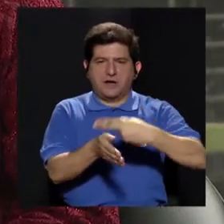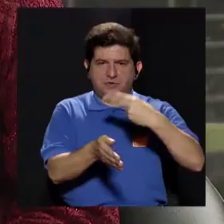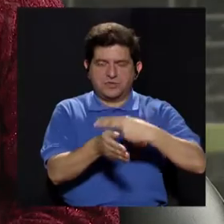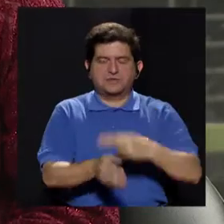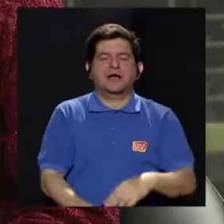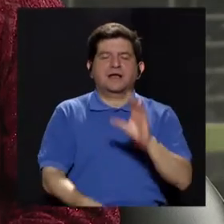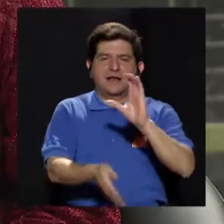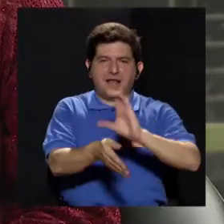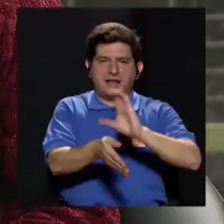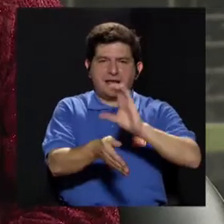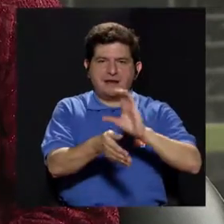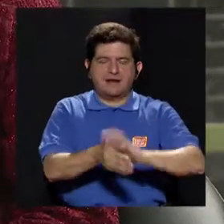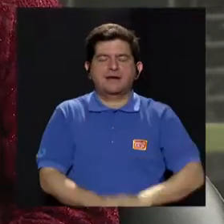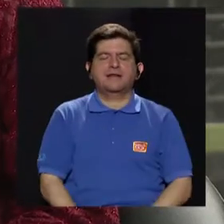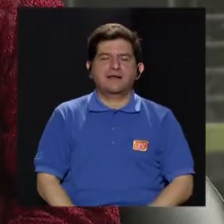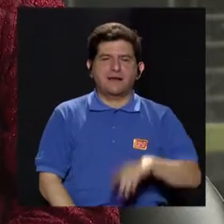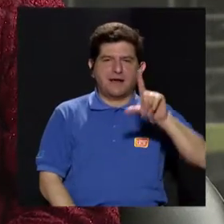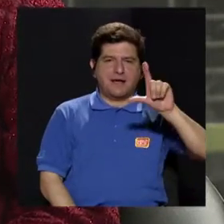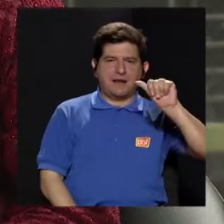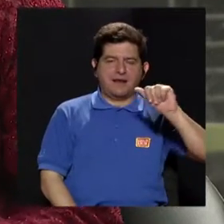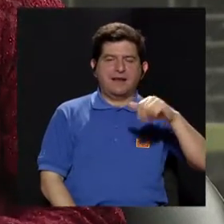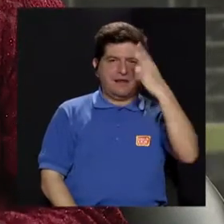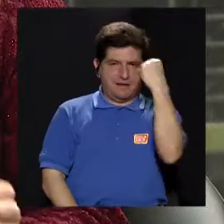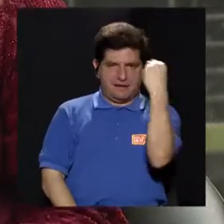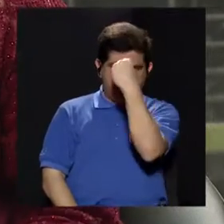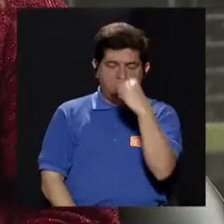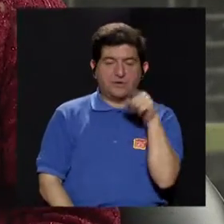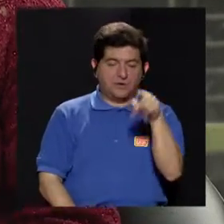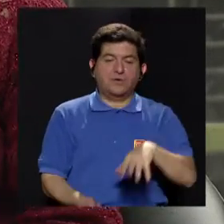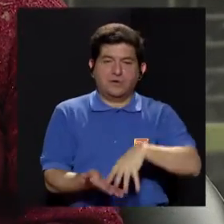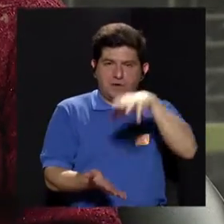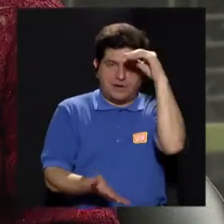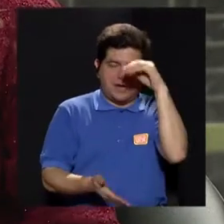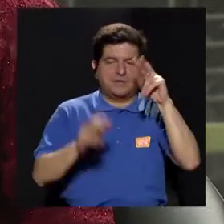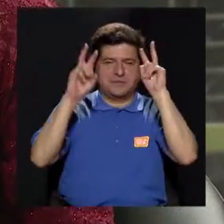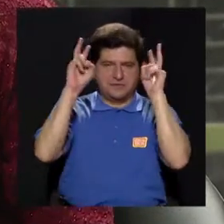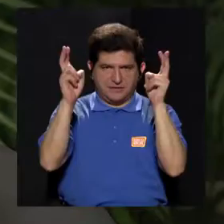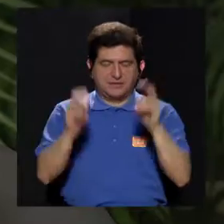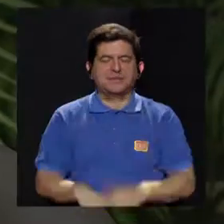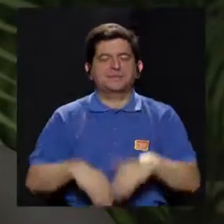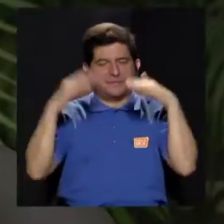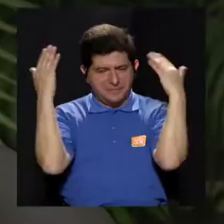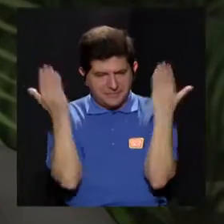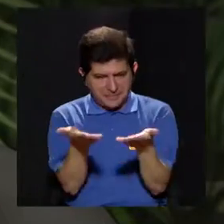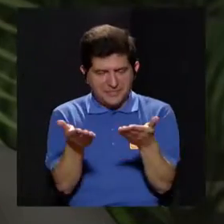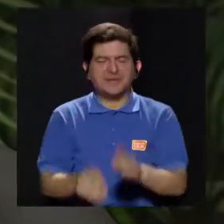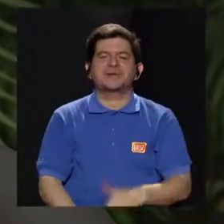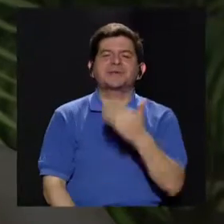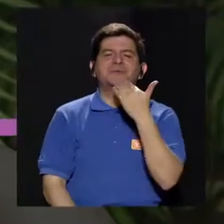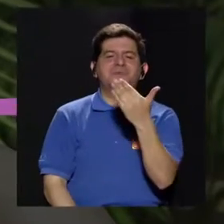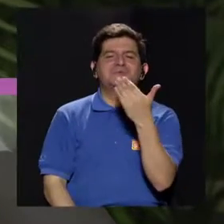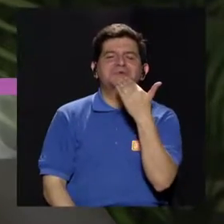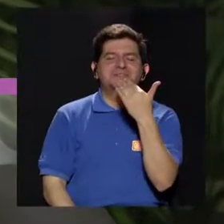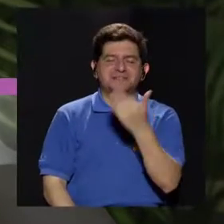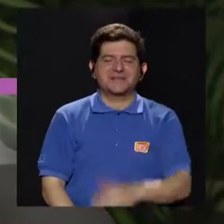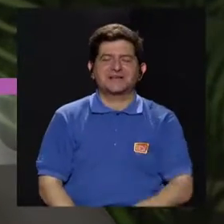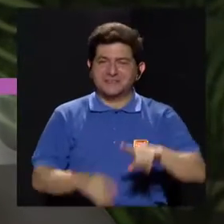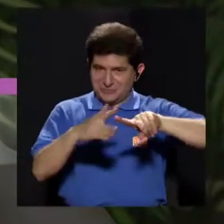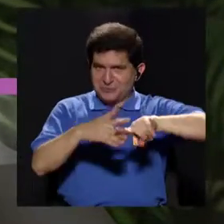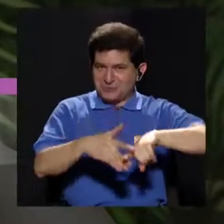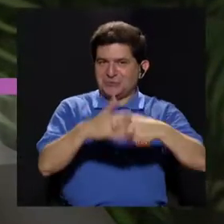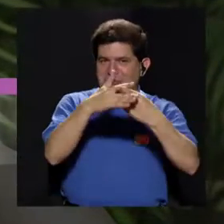en el Hospital Clínica La Católica. Y con la doctora Guzmán vamos a aprender un poco más sobre este tema y bienvenida, doctora. Gracias, muchas gracias por su tiempo. Gracias